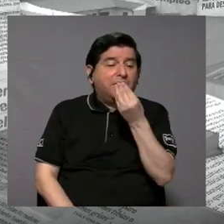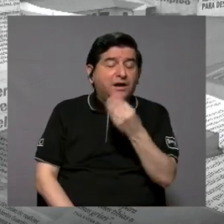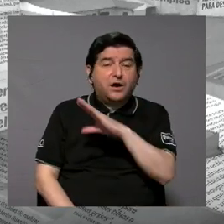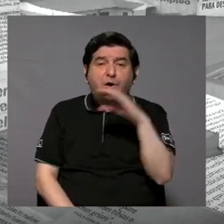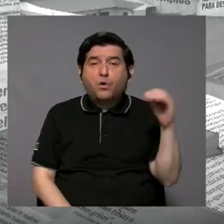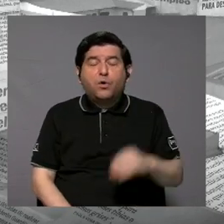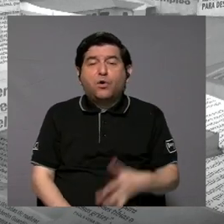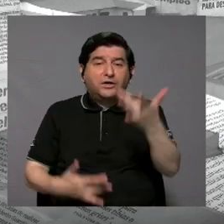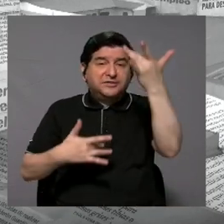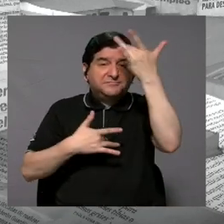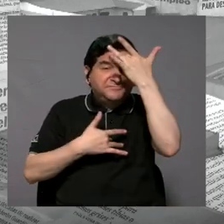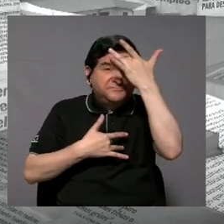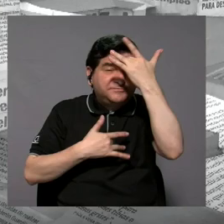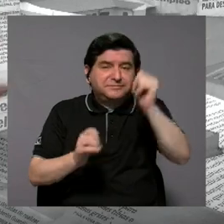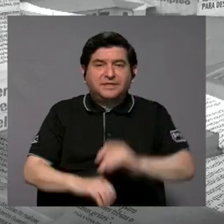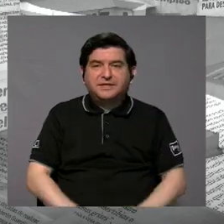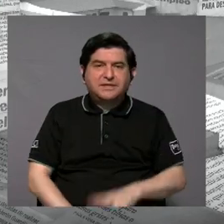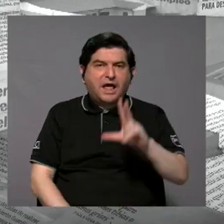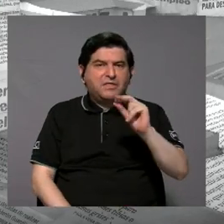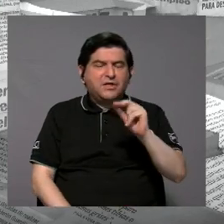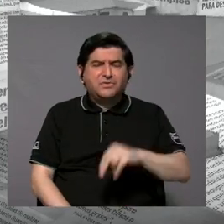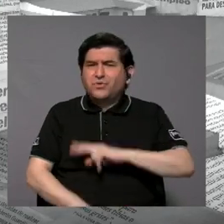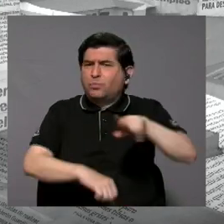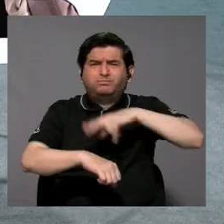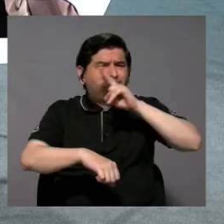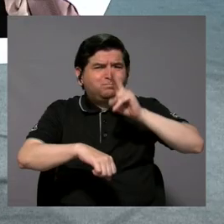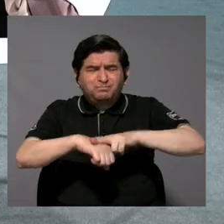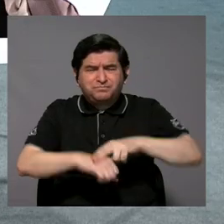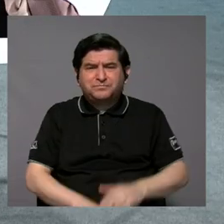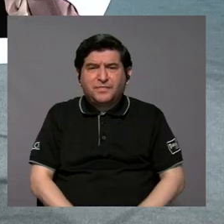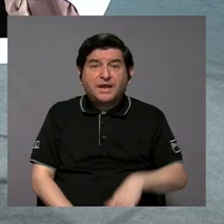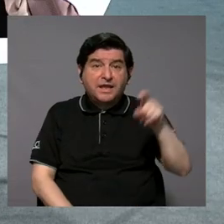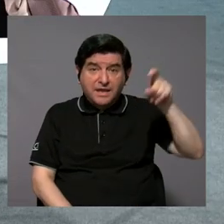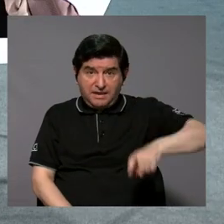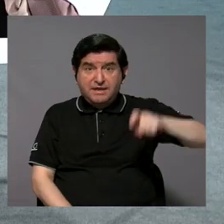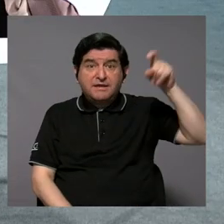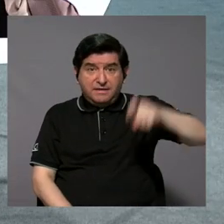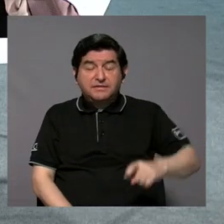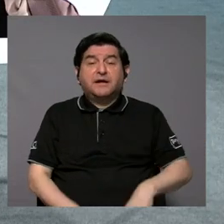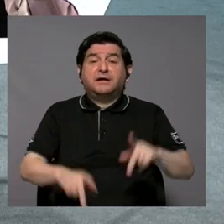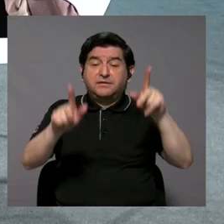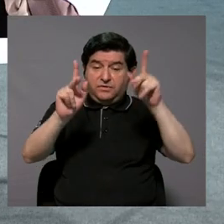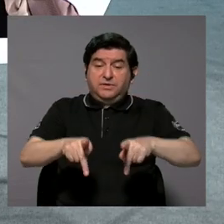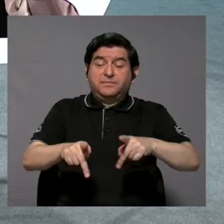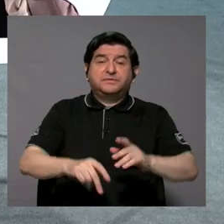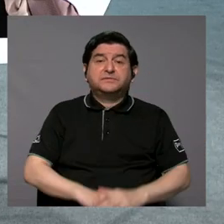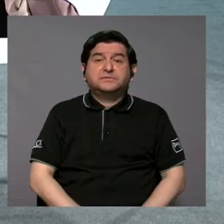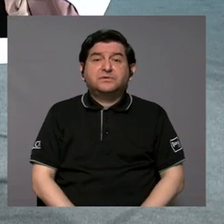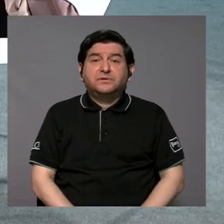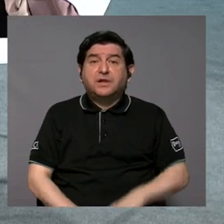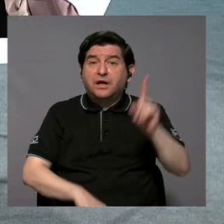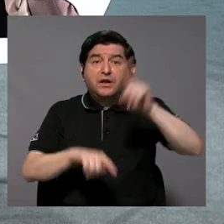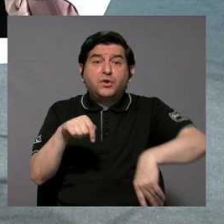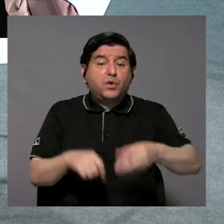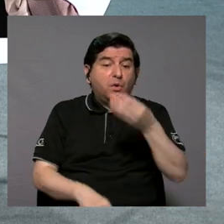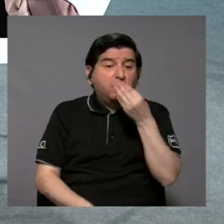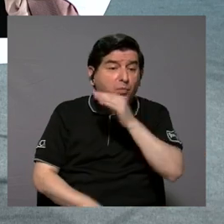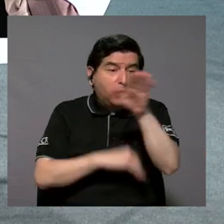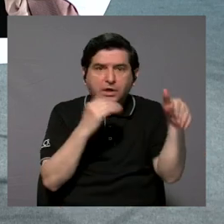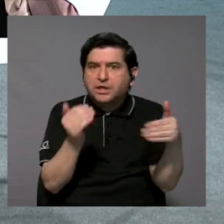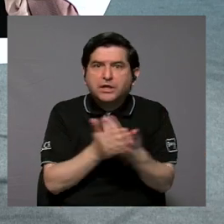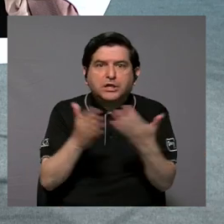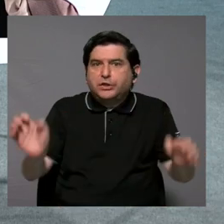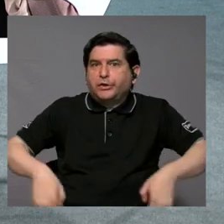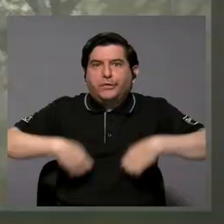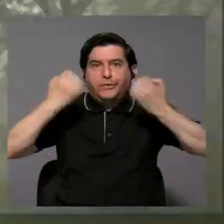para ciertas enfermedades que no son muy comunes y las requiere la persona porque no puede comer todo